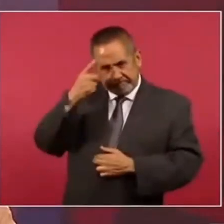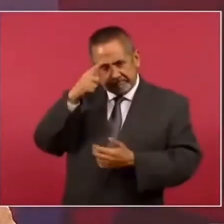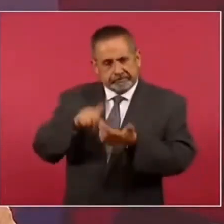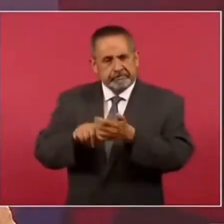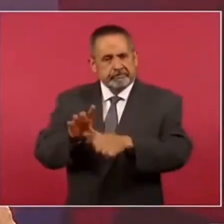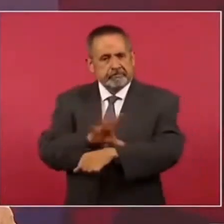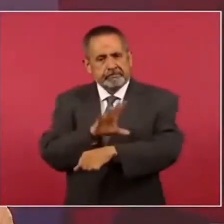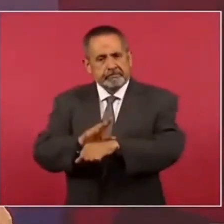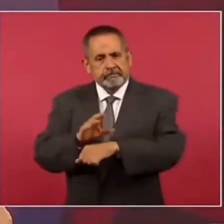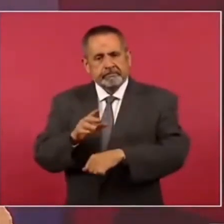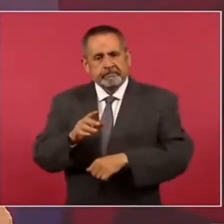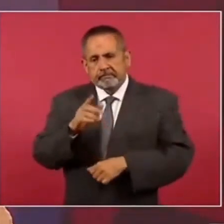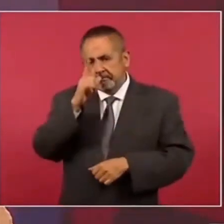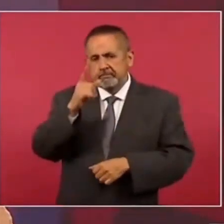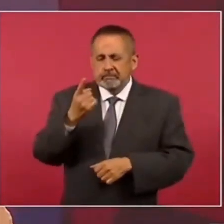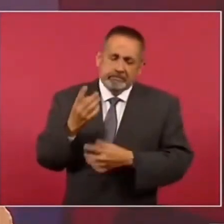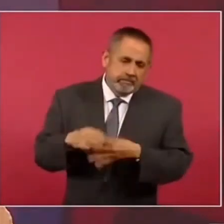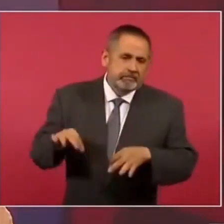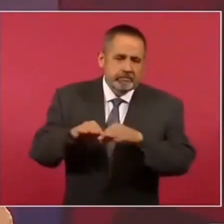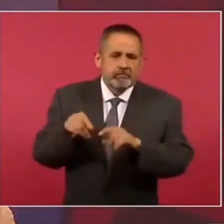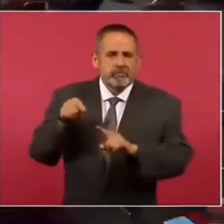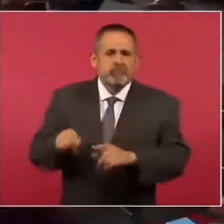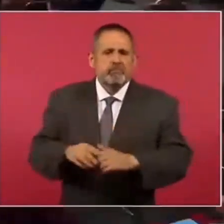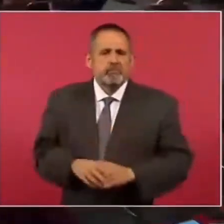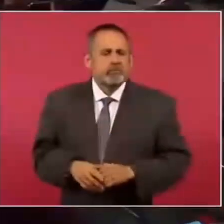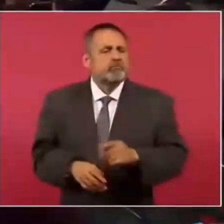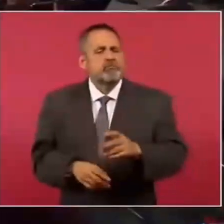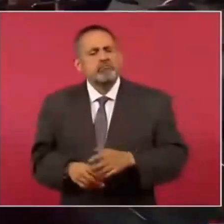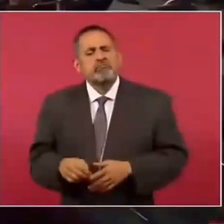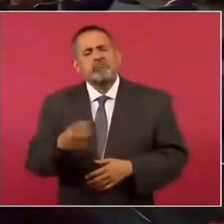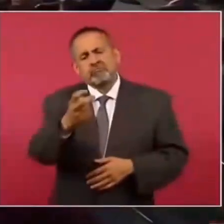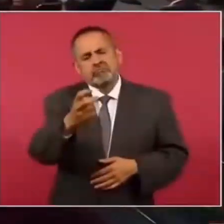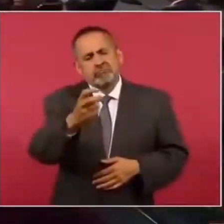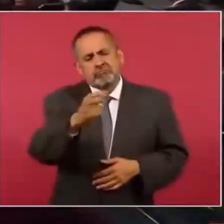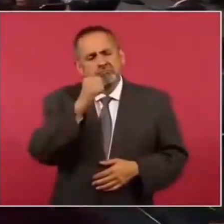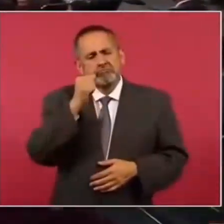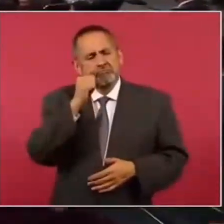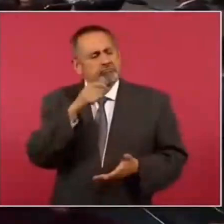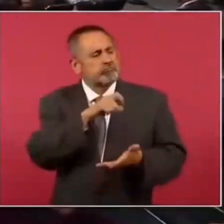energética, es la clave. Entonces, eso fue lo que hicimos.